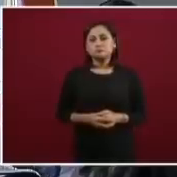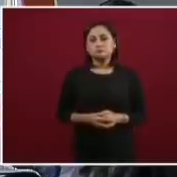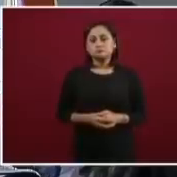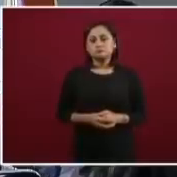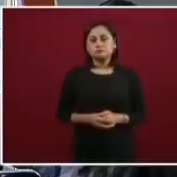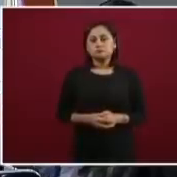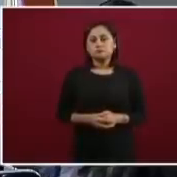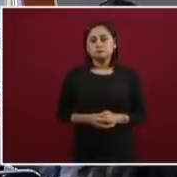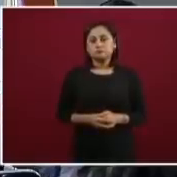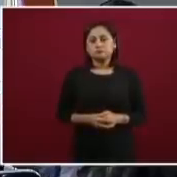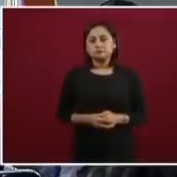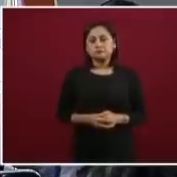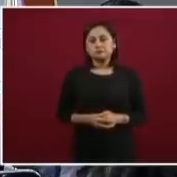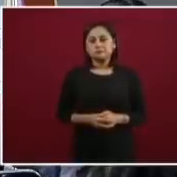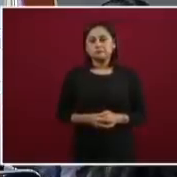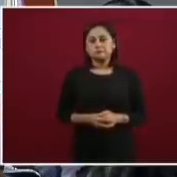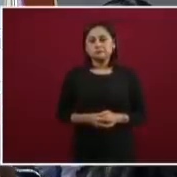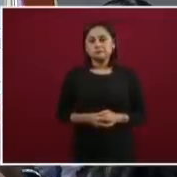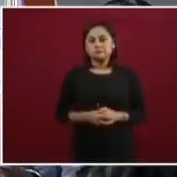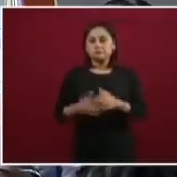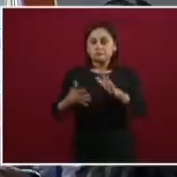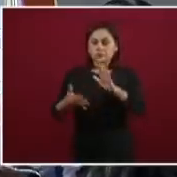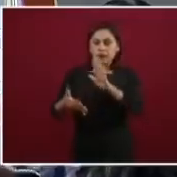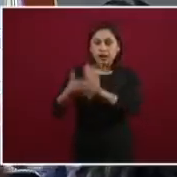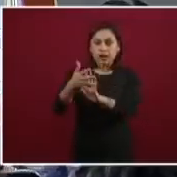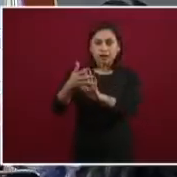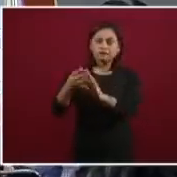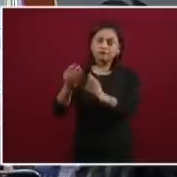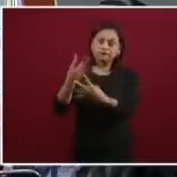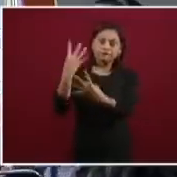recuperación y dignificación de las cárceles